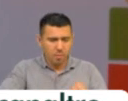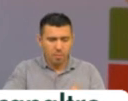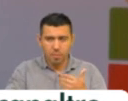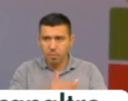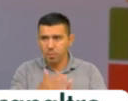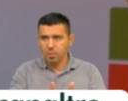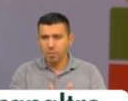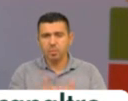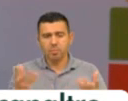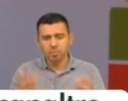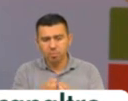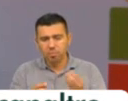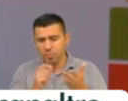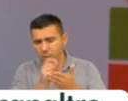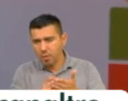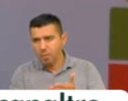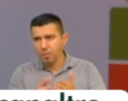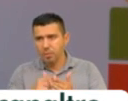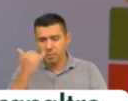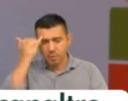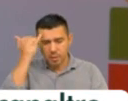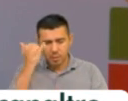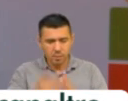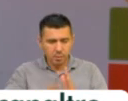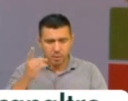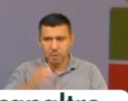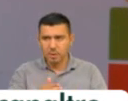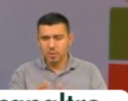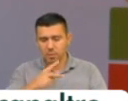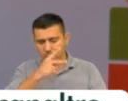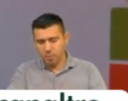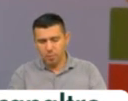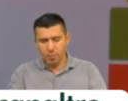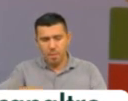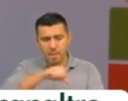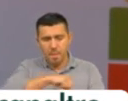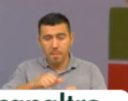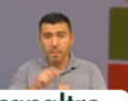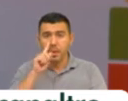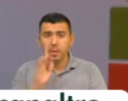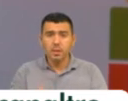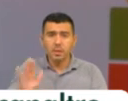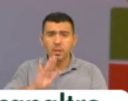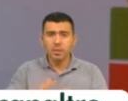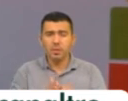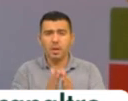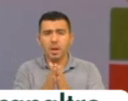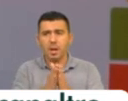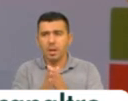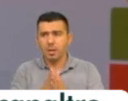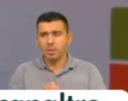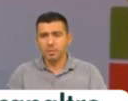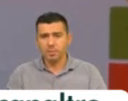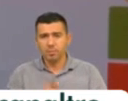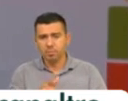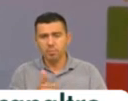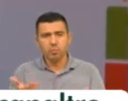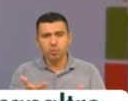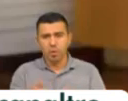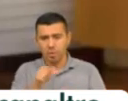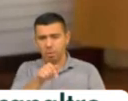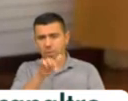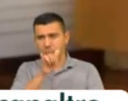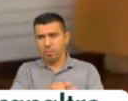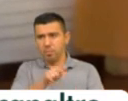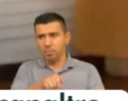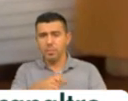constructivo, formulación, desarrollo del proyecto Parque Nacional del Cacao que se desarrollará en el municipio de San Vicente de